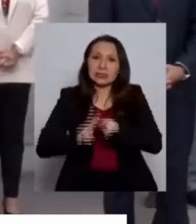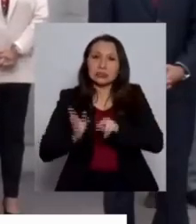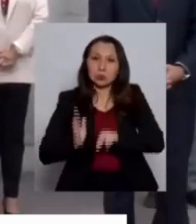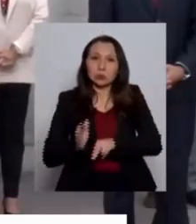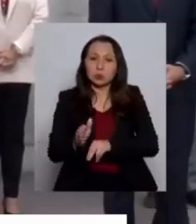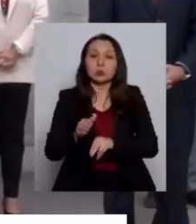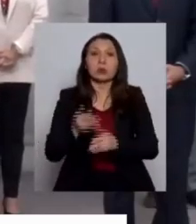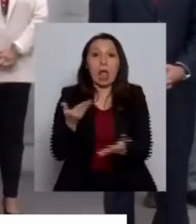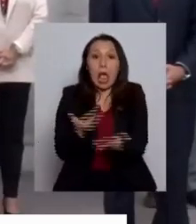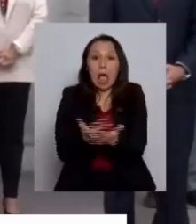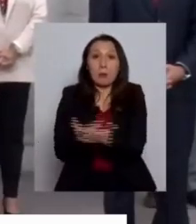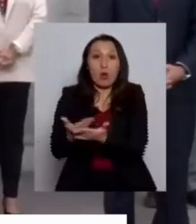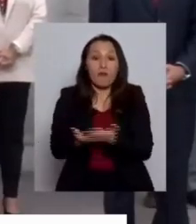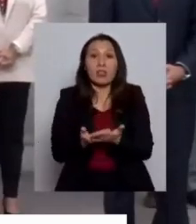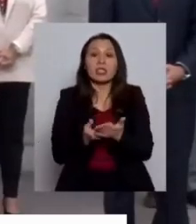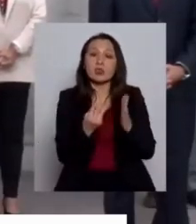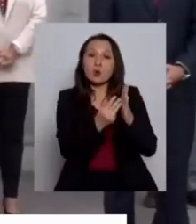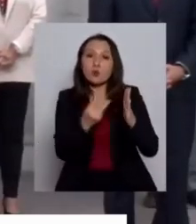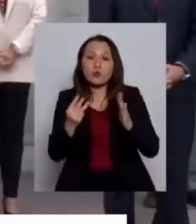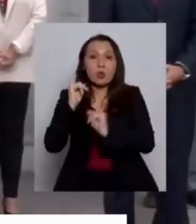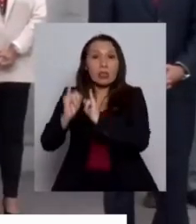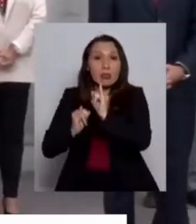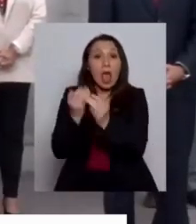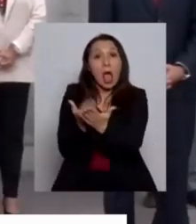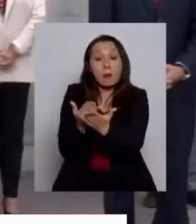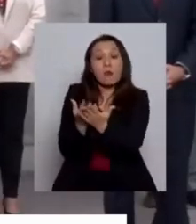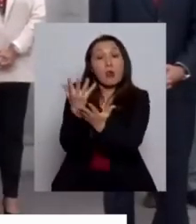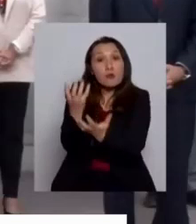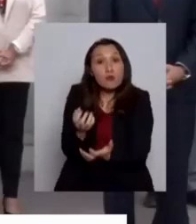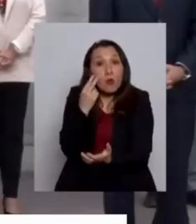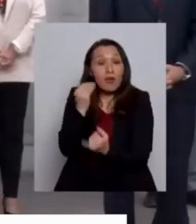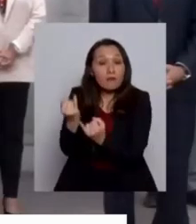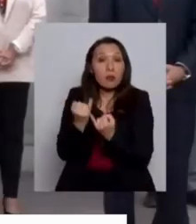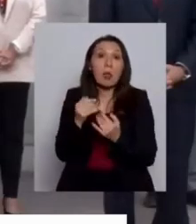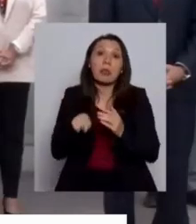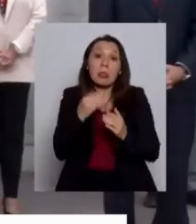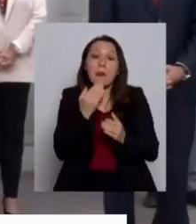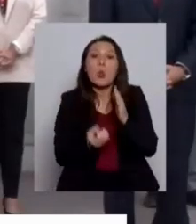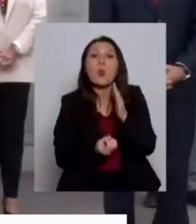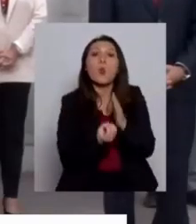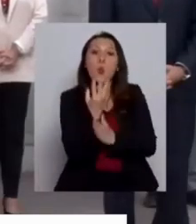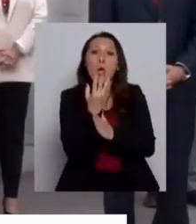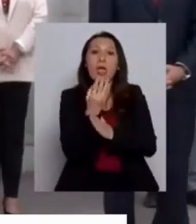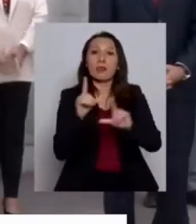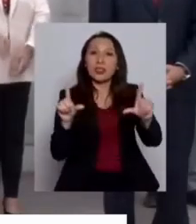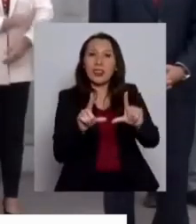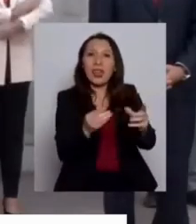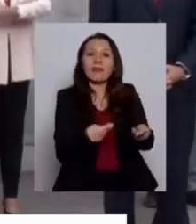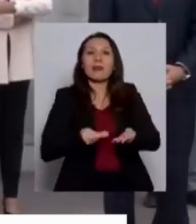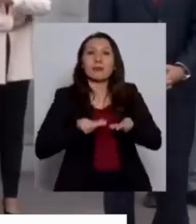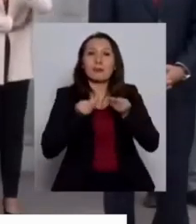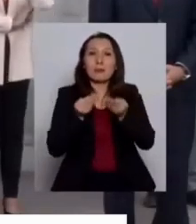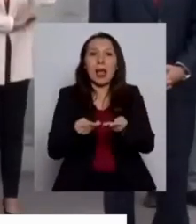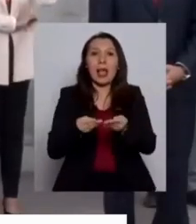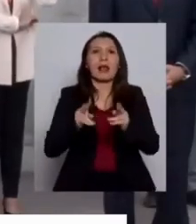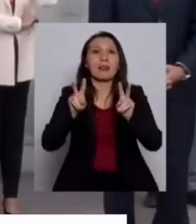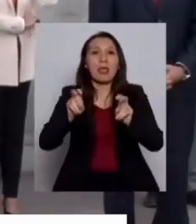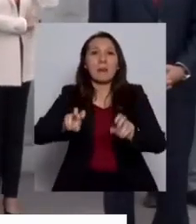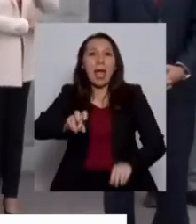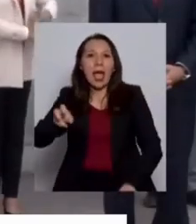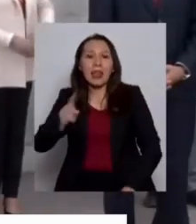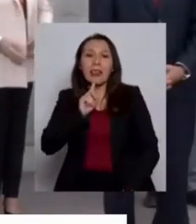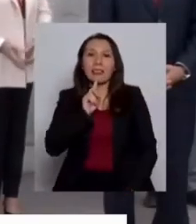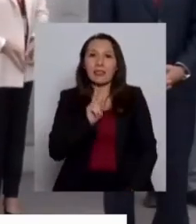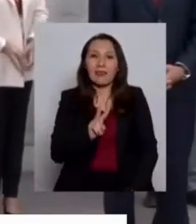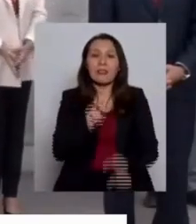clase media, como le gusta llamar a este gobierno, que es un amplio espectro. Viven personas también un poco más adineradas, pero vive mucha gente de escasos recursos. Sí, en Santiago